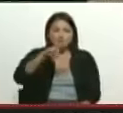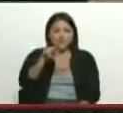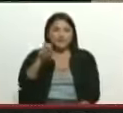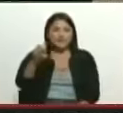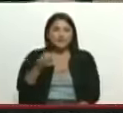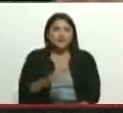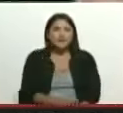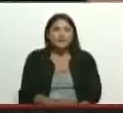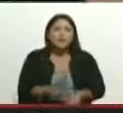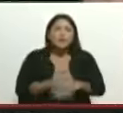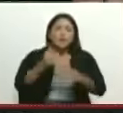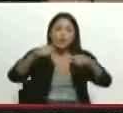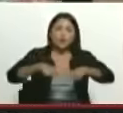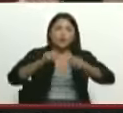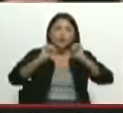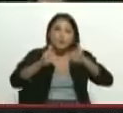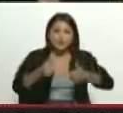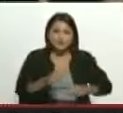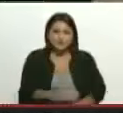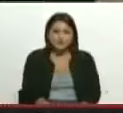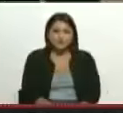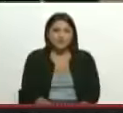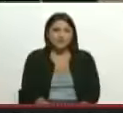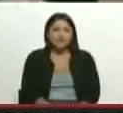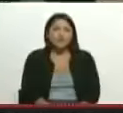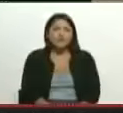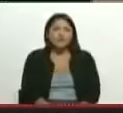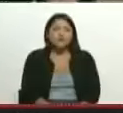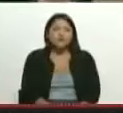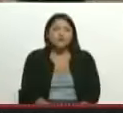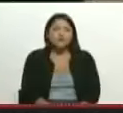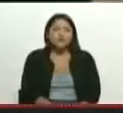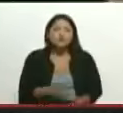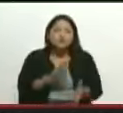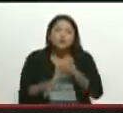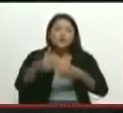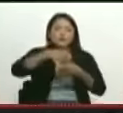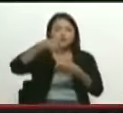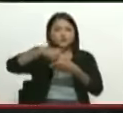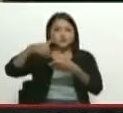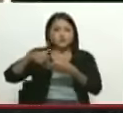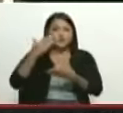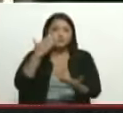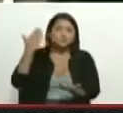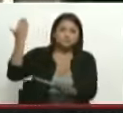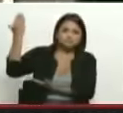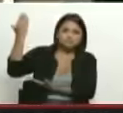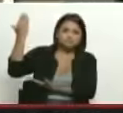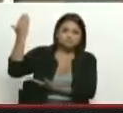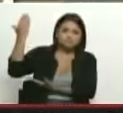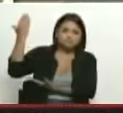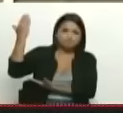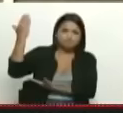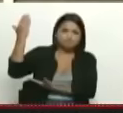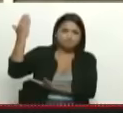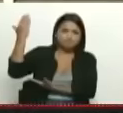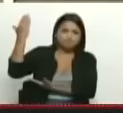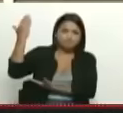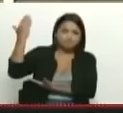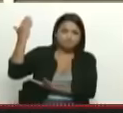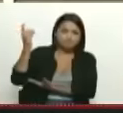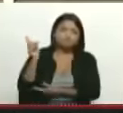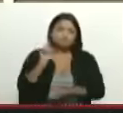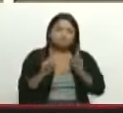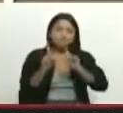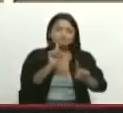previsto el día de hoy unas declaraciones referente al referéndum consultivo. Observamos en este momento a través de las imágenes ya ingresan a